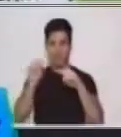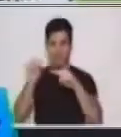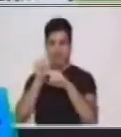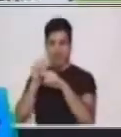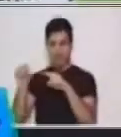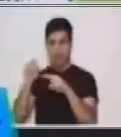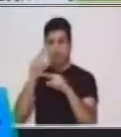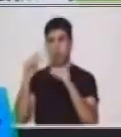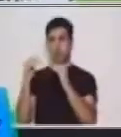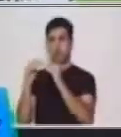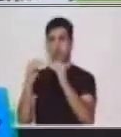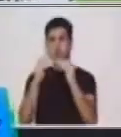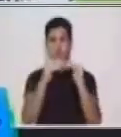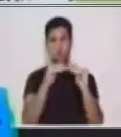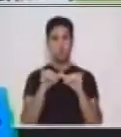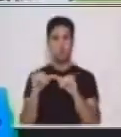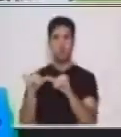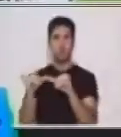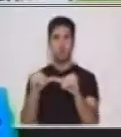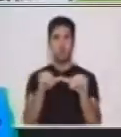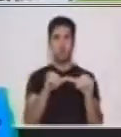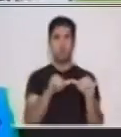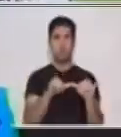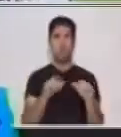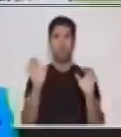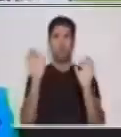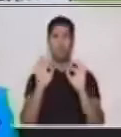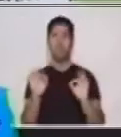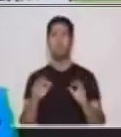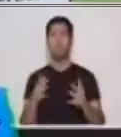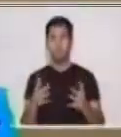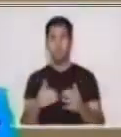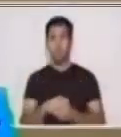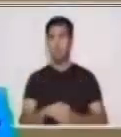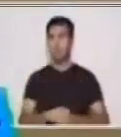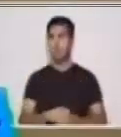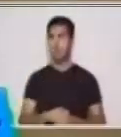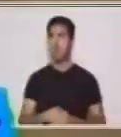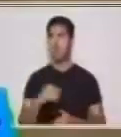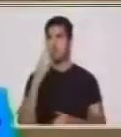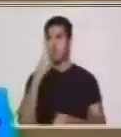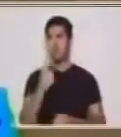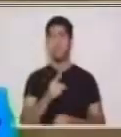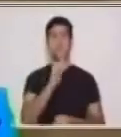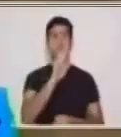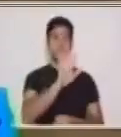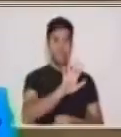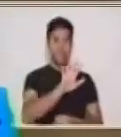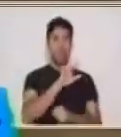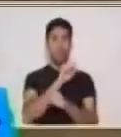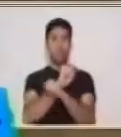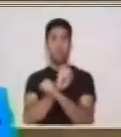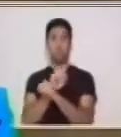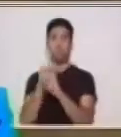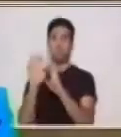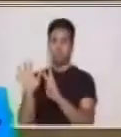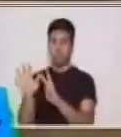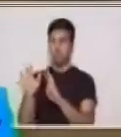esos rectángulos de 5 por 7. Entonces